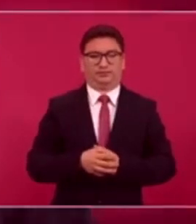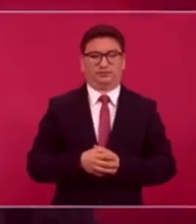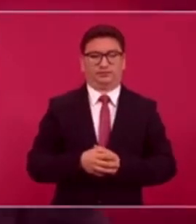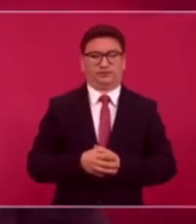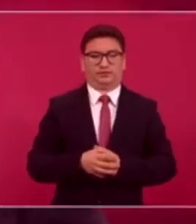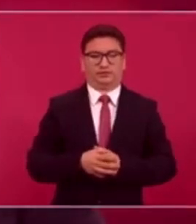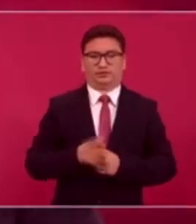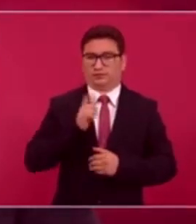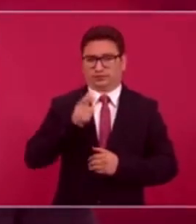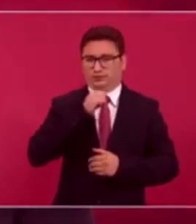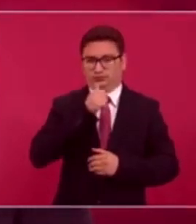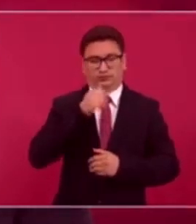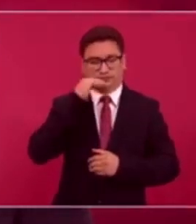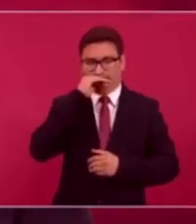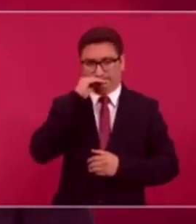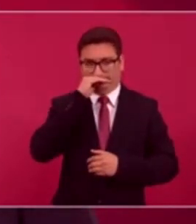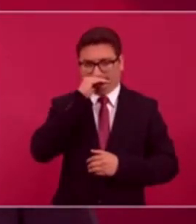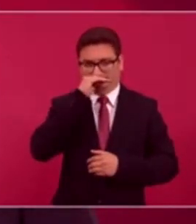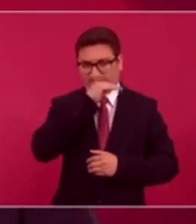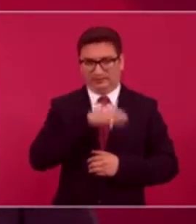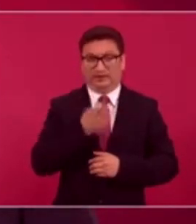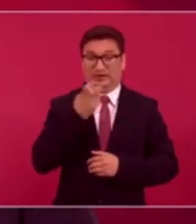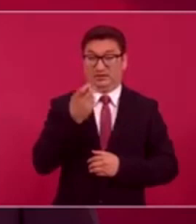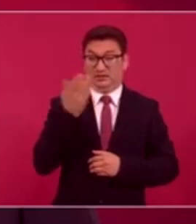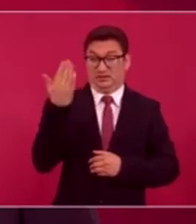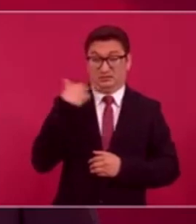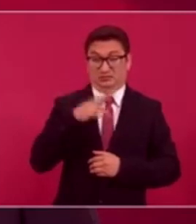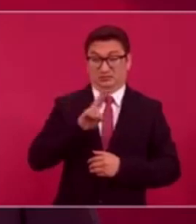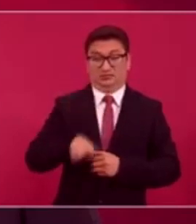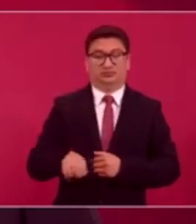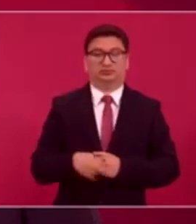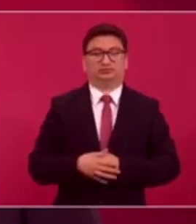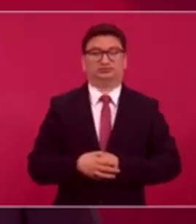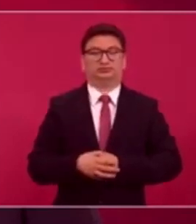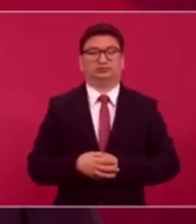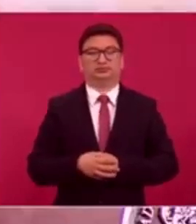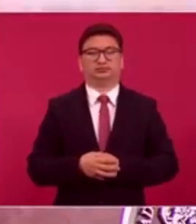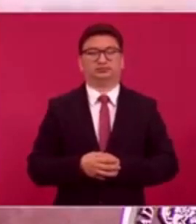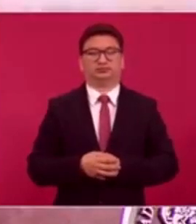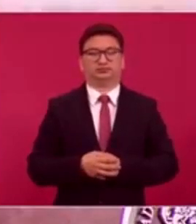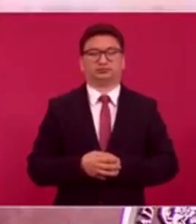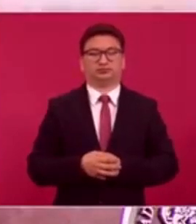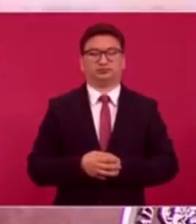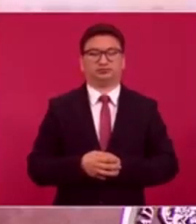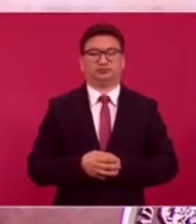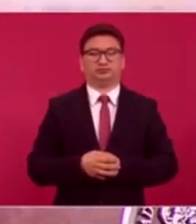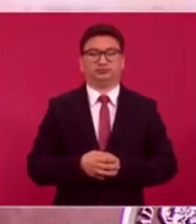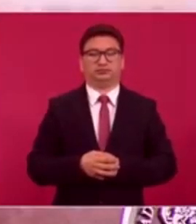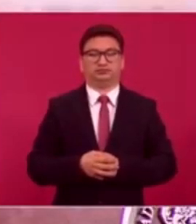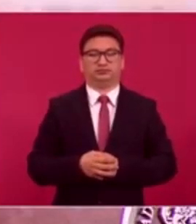no pagan, es gratuito. Eso nunca se había visto.